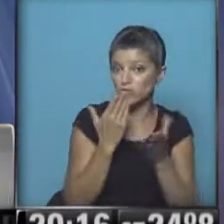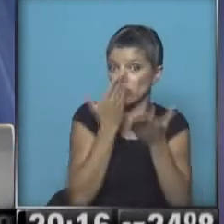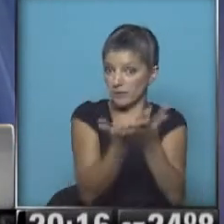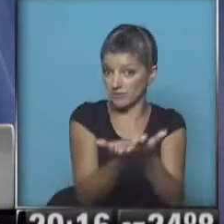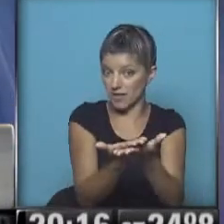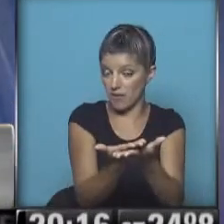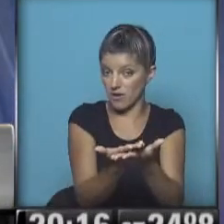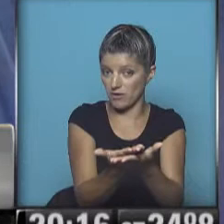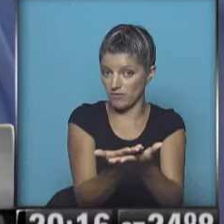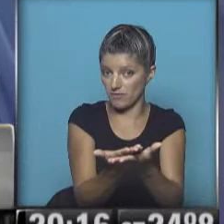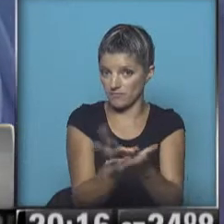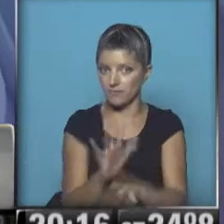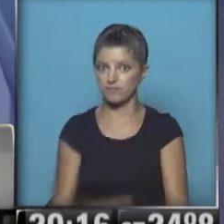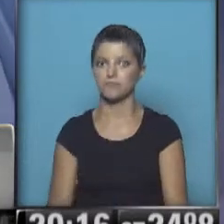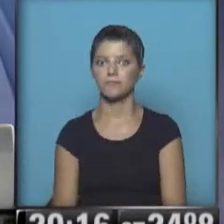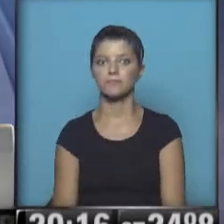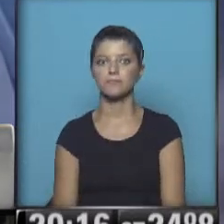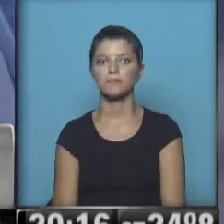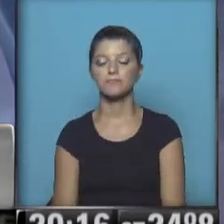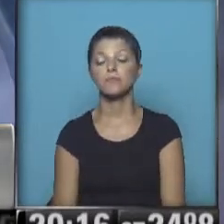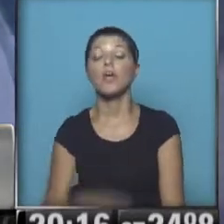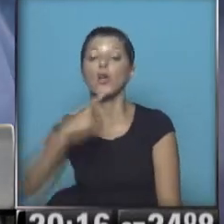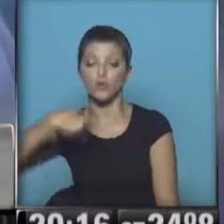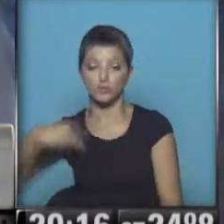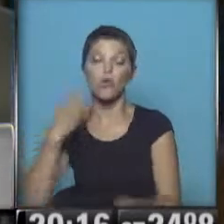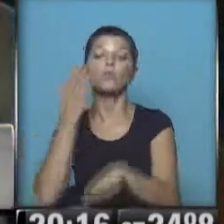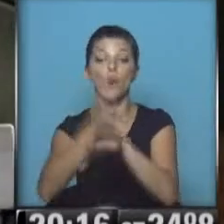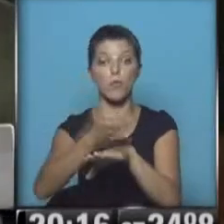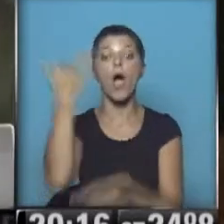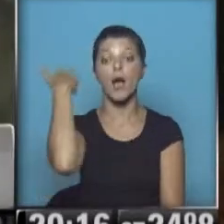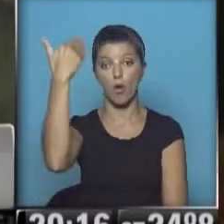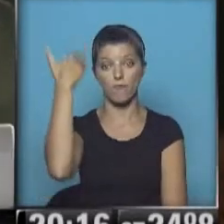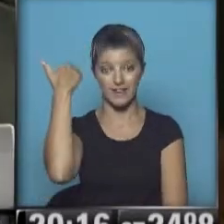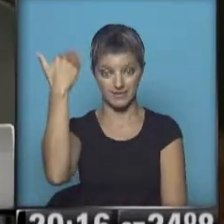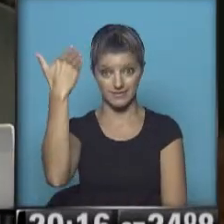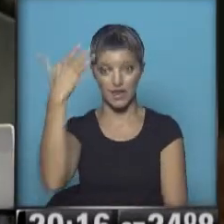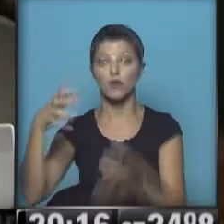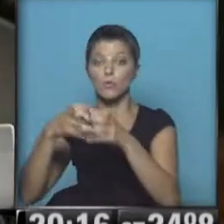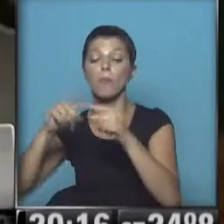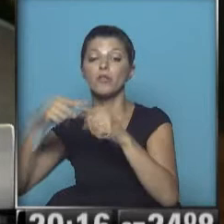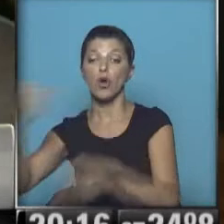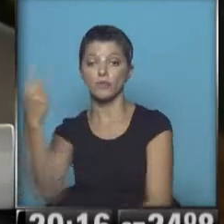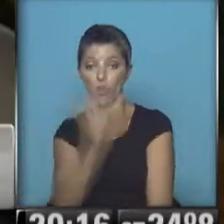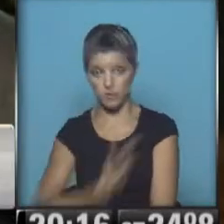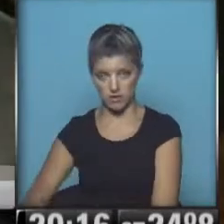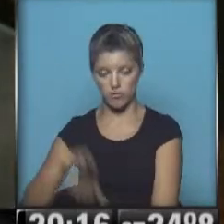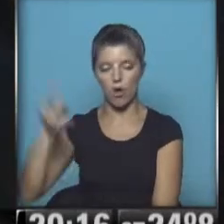caso la creación de la Agencia Federal de Inteligencia. Nosotros estuvimos en la conferencia de prensa de la oposición y estos eran los testimonios.